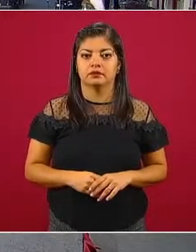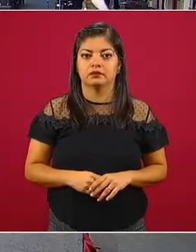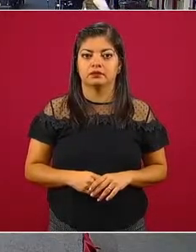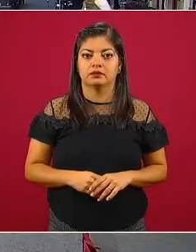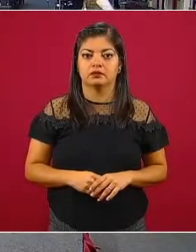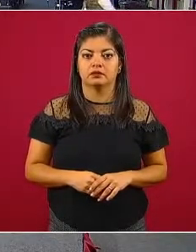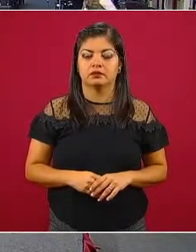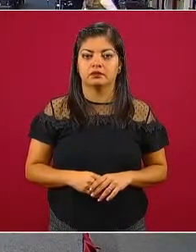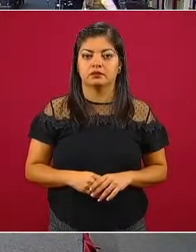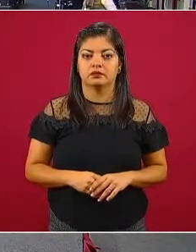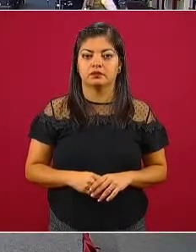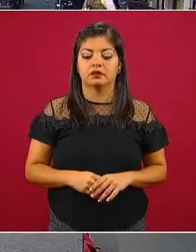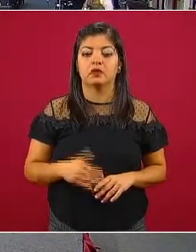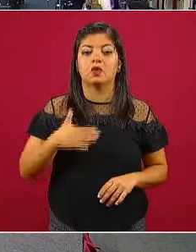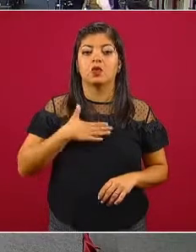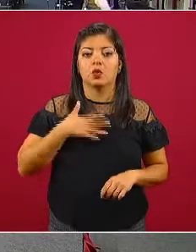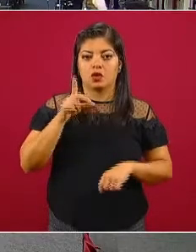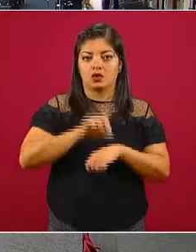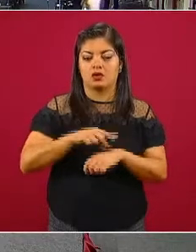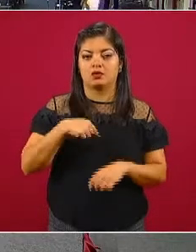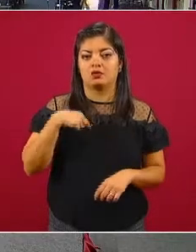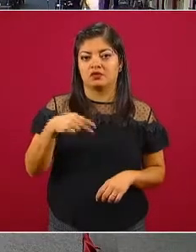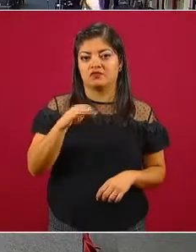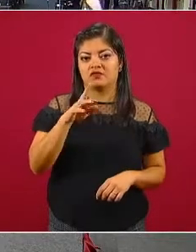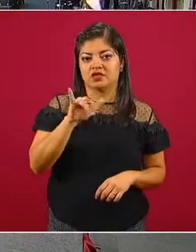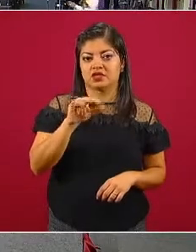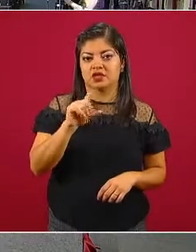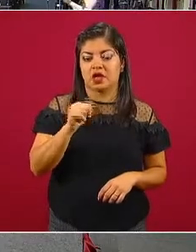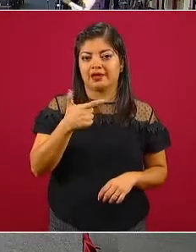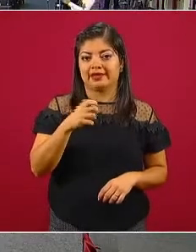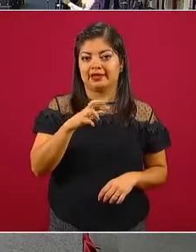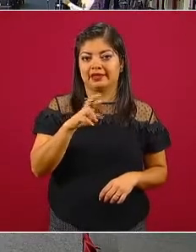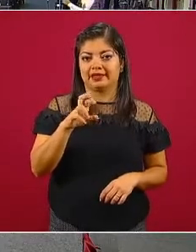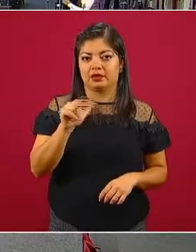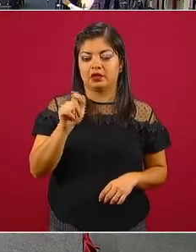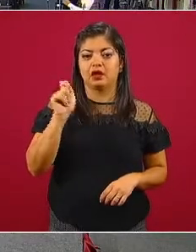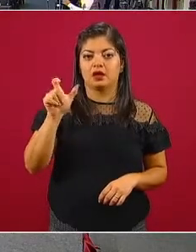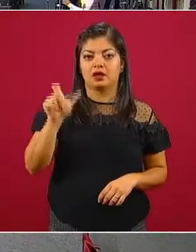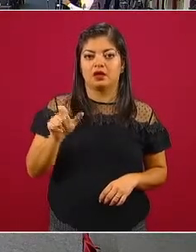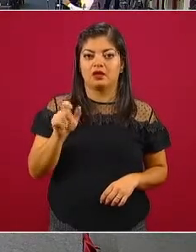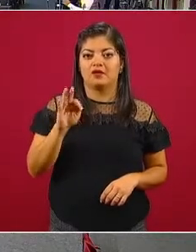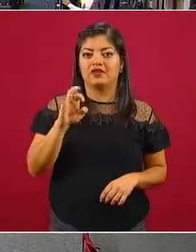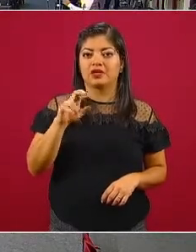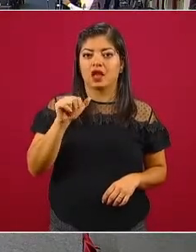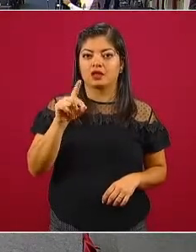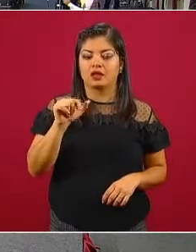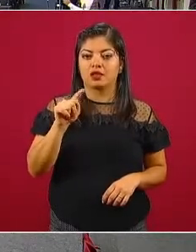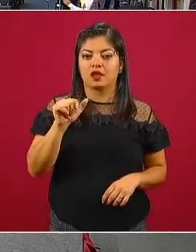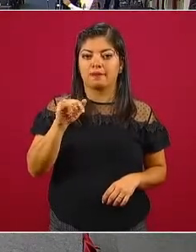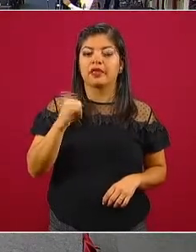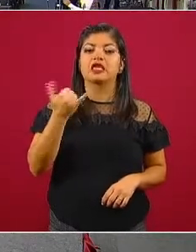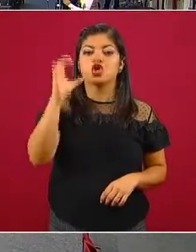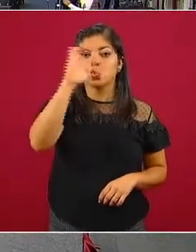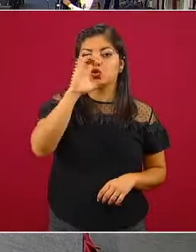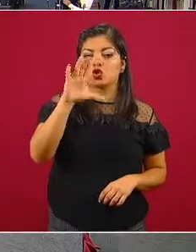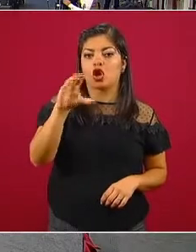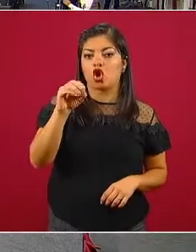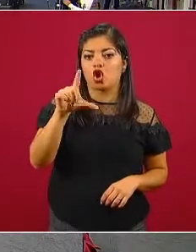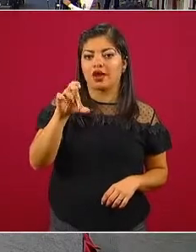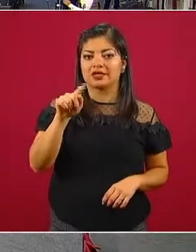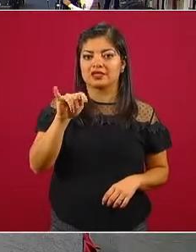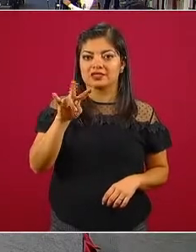Gracias. Buenos días, soy Frida Guerrera, columnista de Fernanda Tapia y de Cultura Colectiva y algunos otros